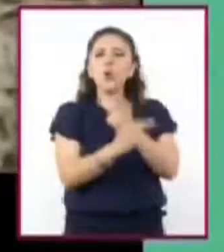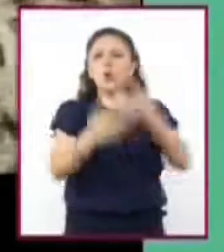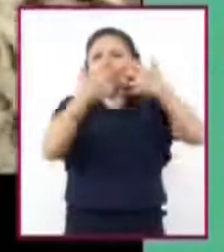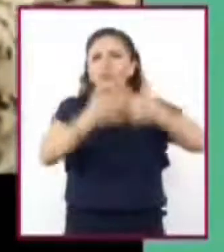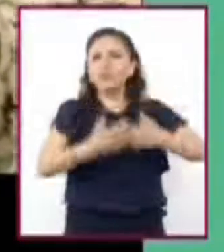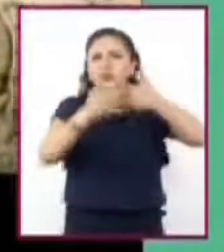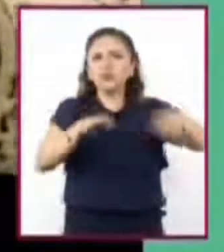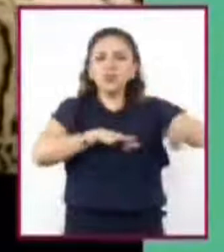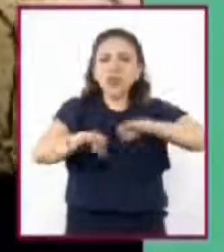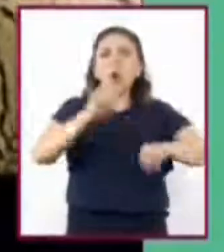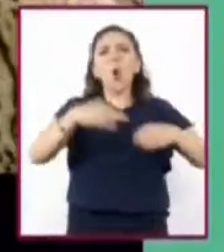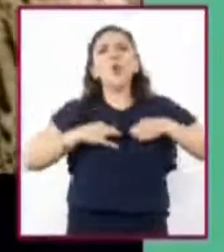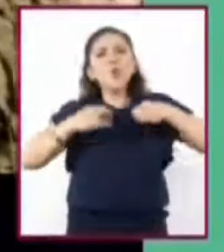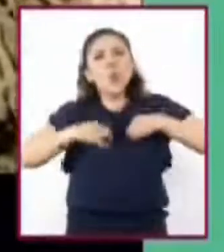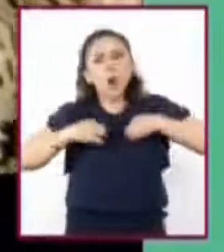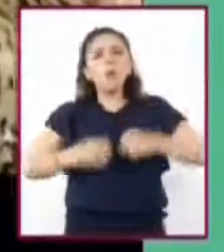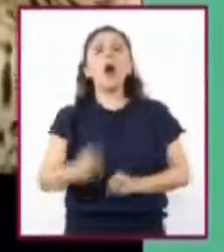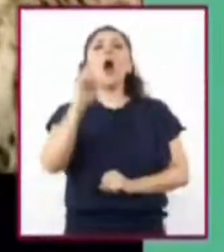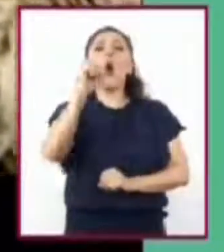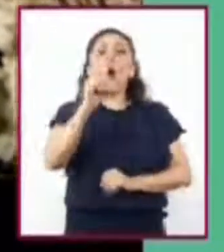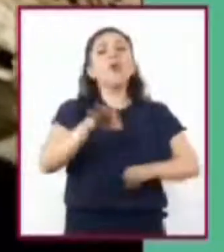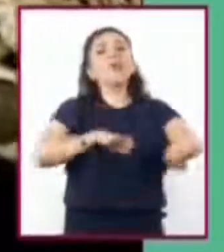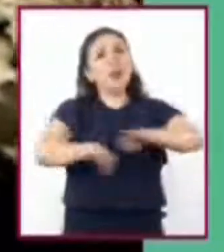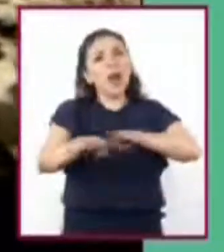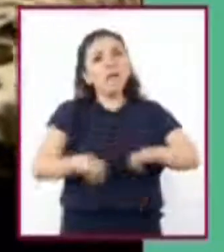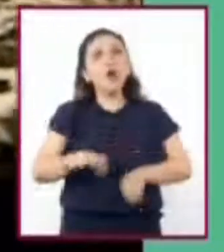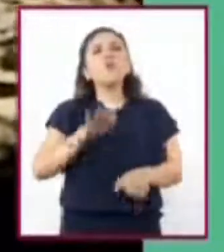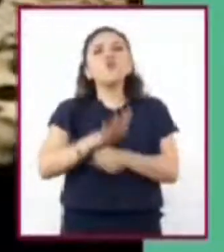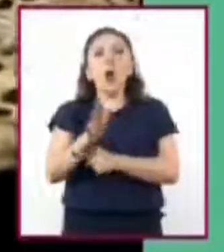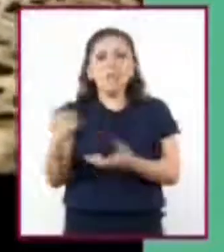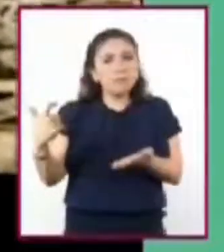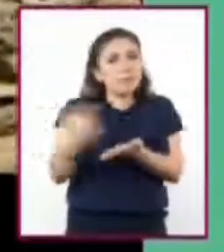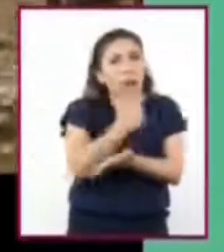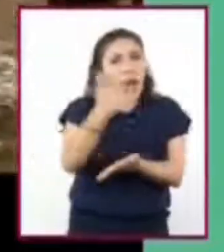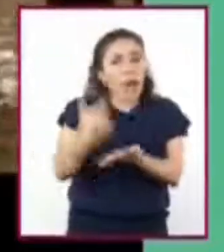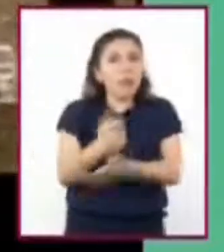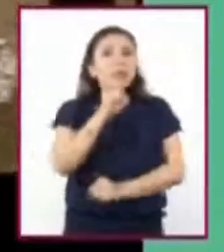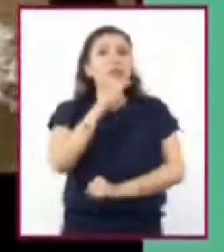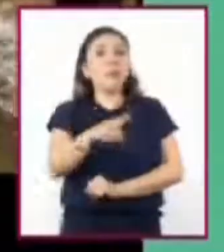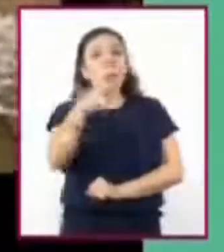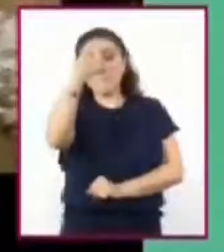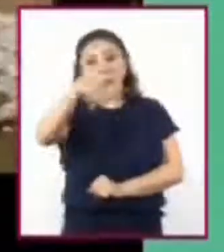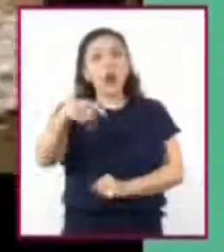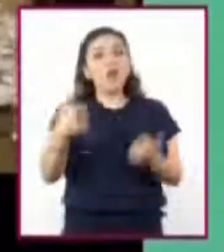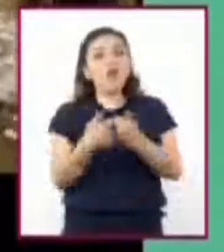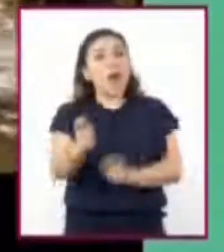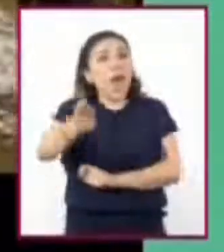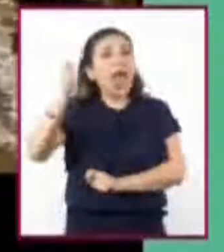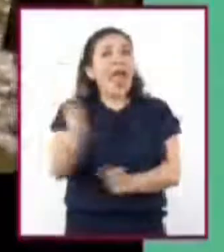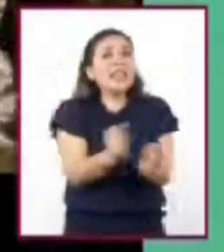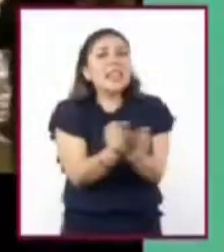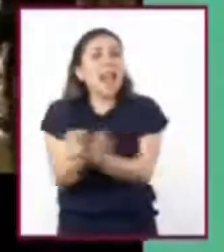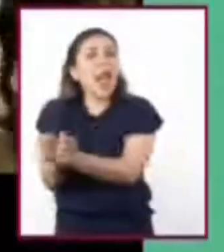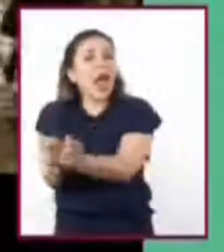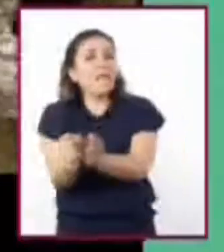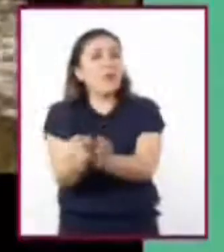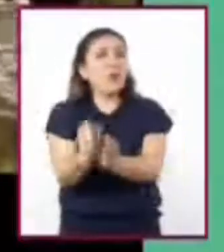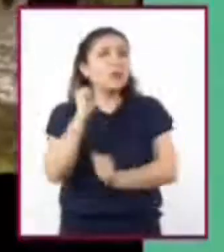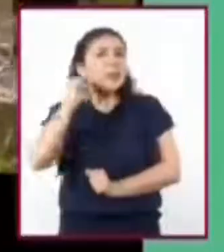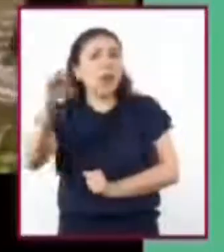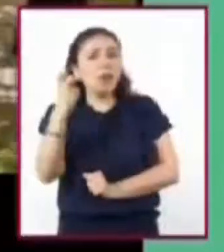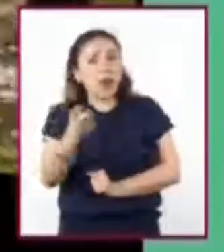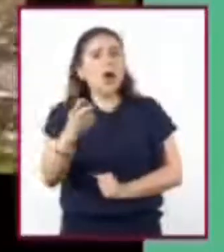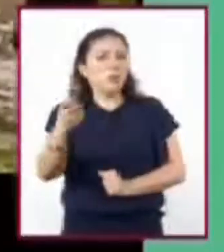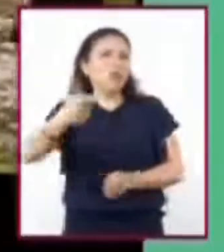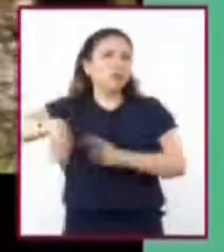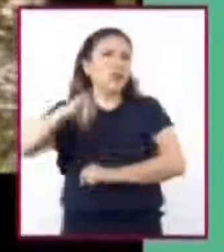agrícolas, en ropa, tributo en trabajo, tributo también hasta en esclavos o supuestamente esclavos